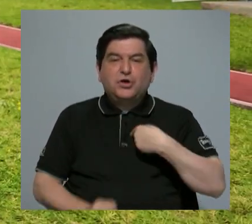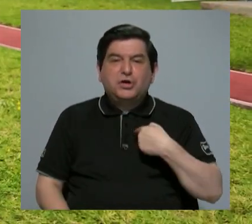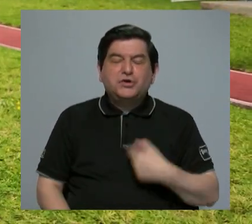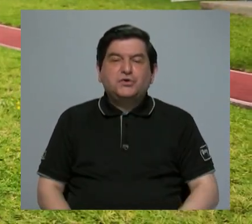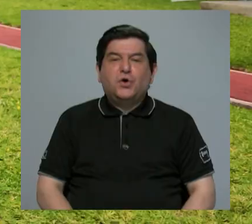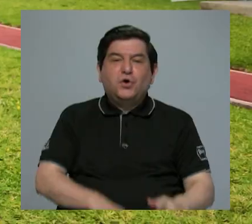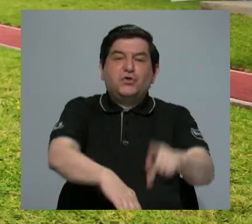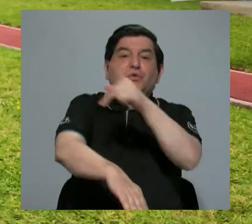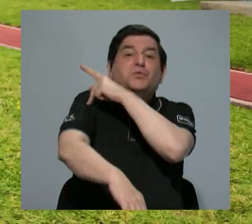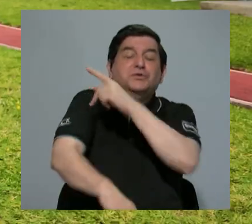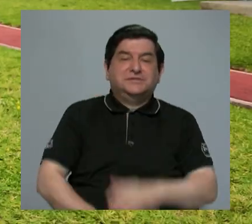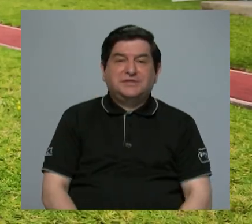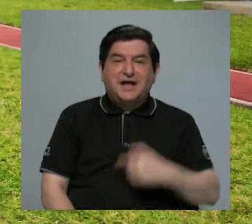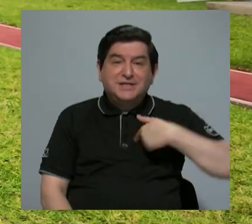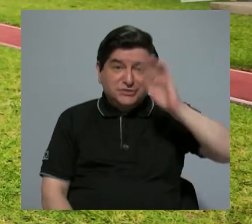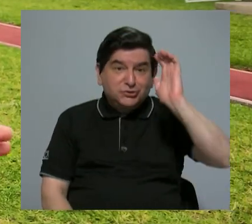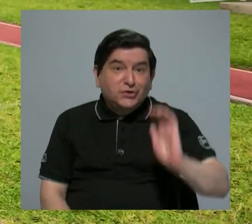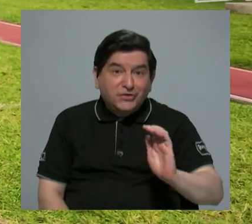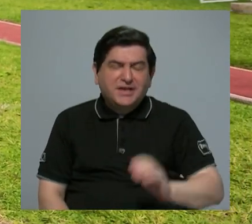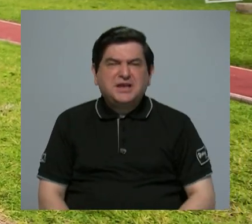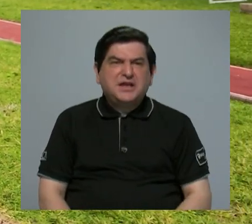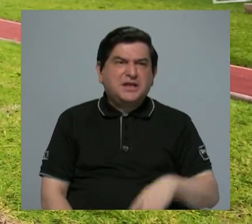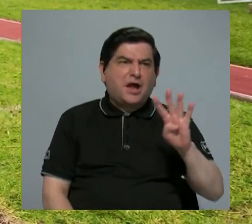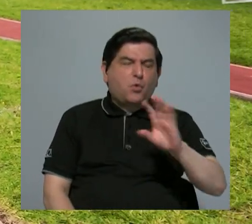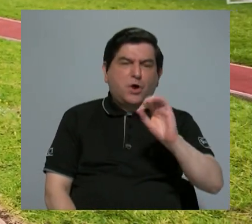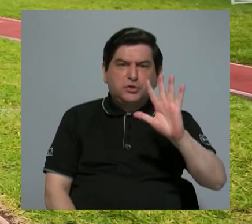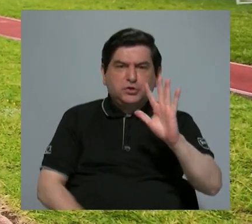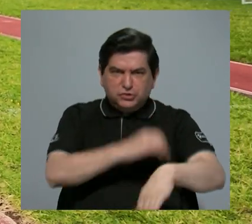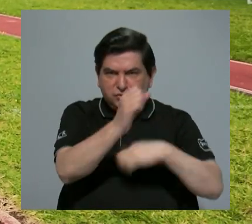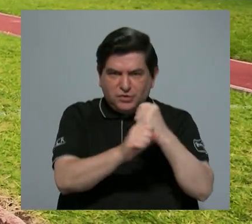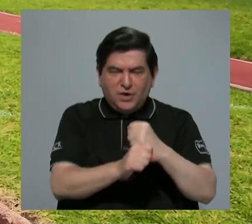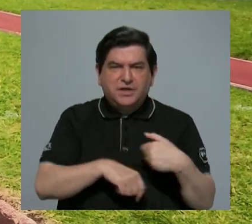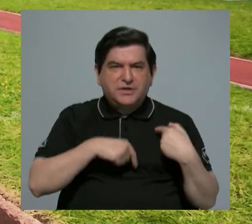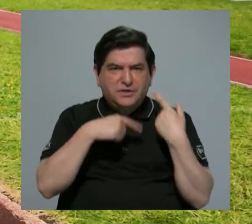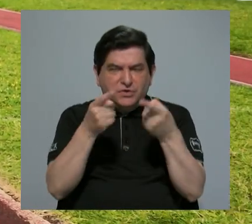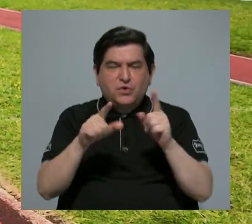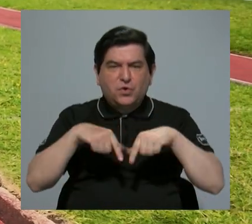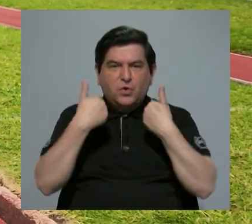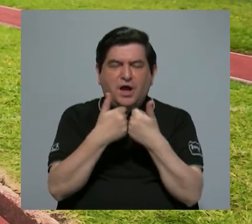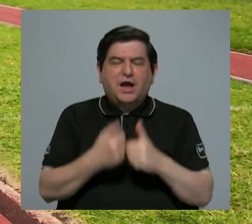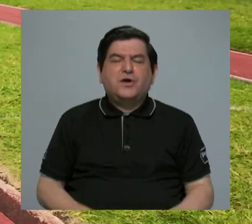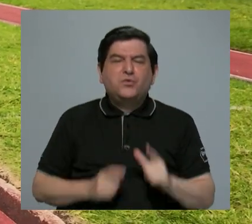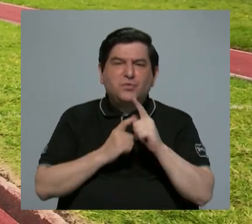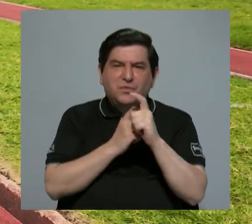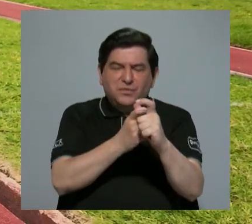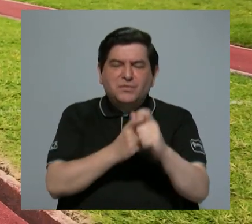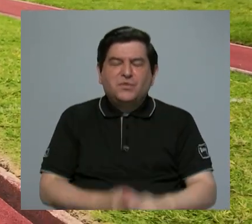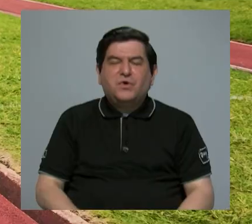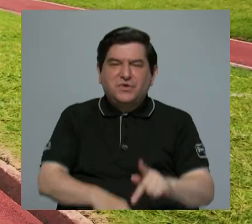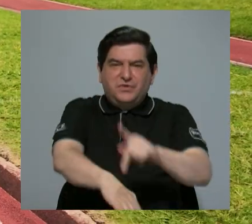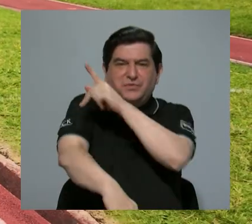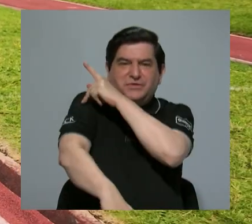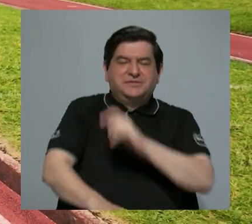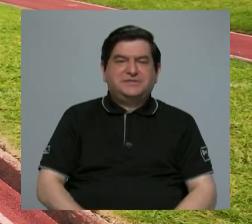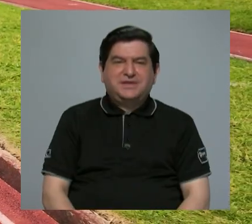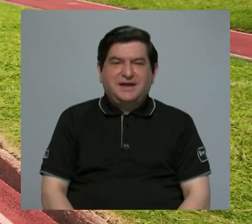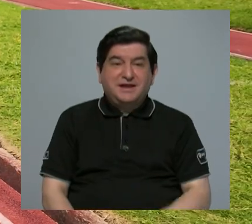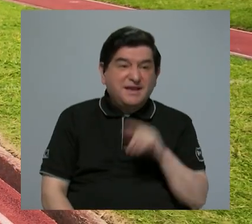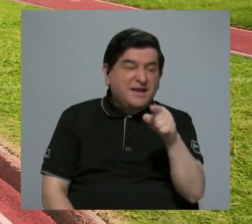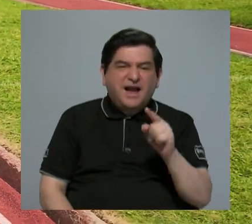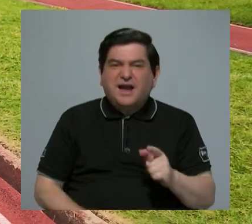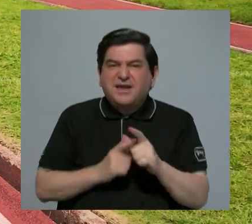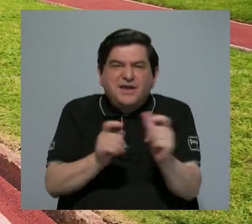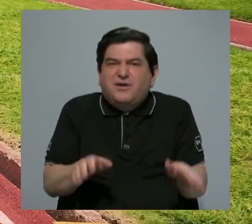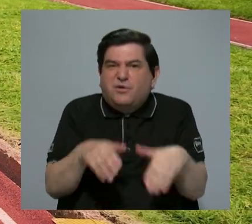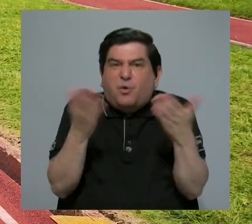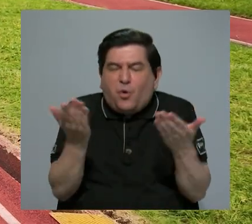yo soy de Puriscal, entonces cuando estaba pequeñita, como 4 o 5 años, me llevaban al grupo de atletismo de Puriscal. ¿Cómo es correr en